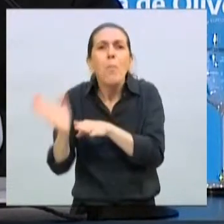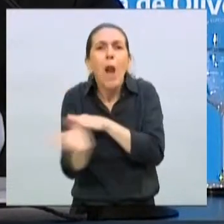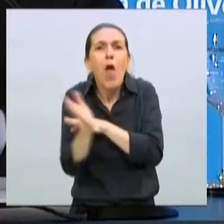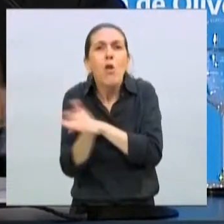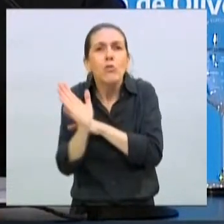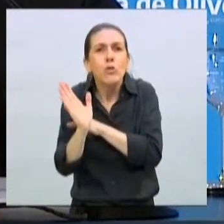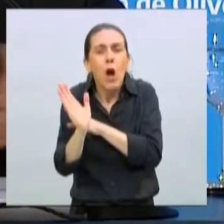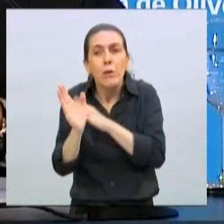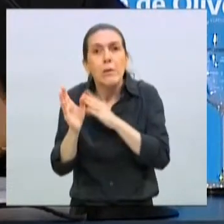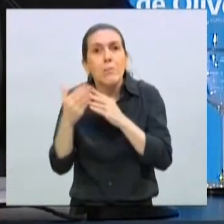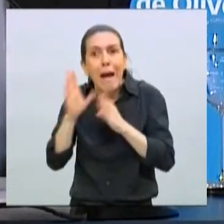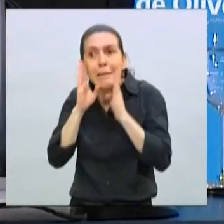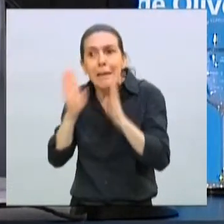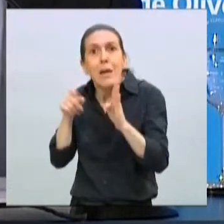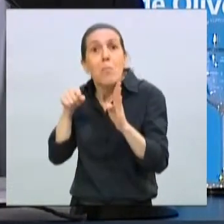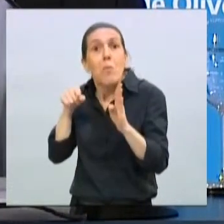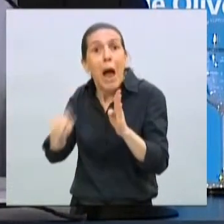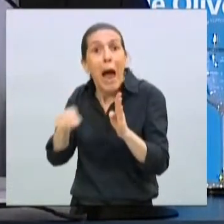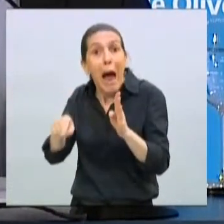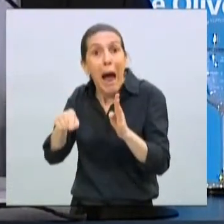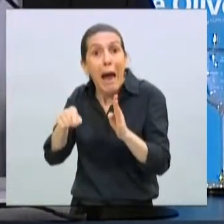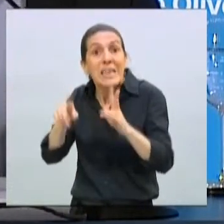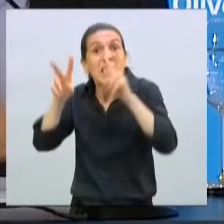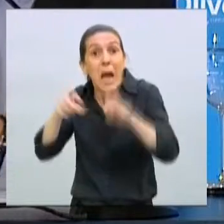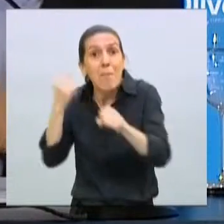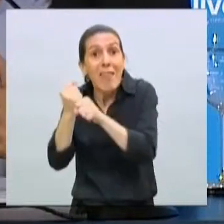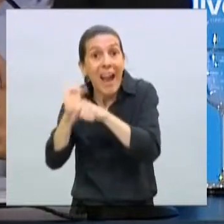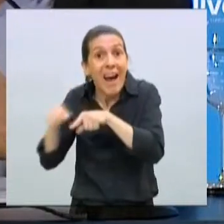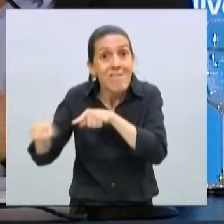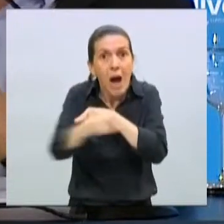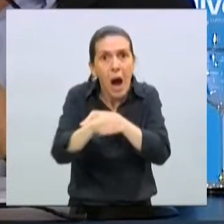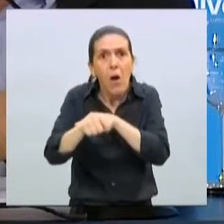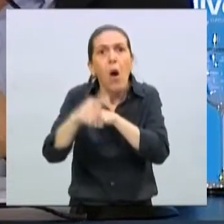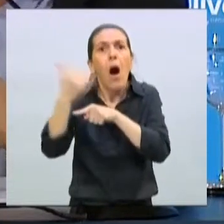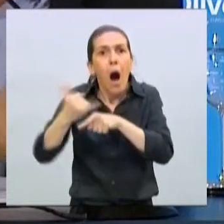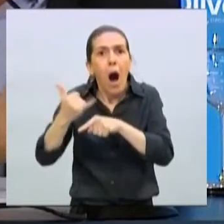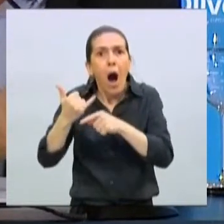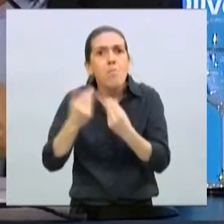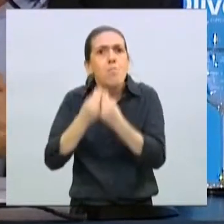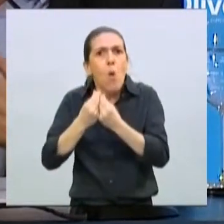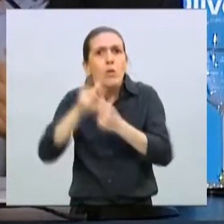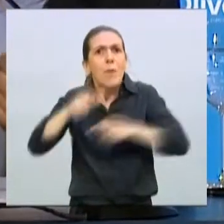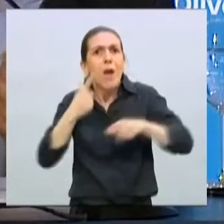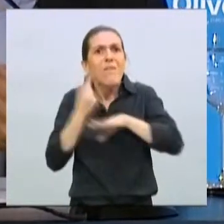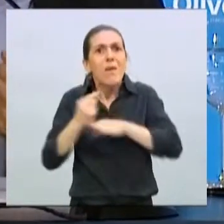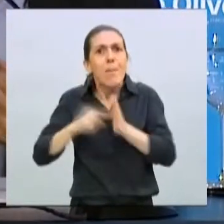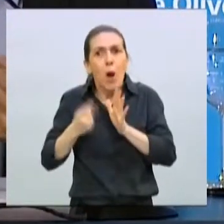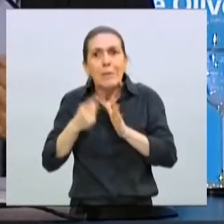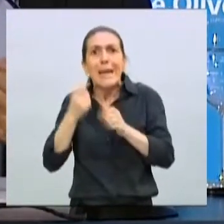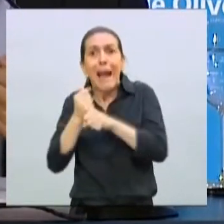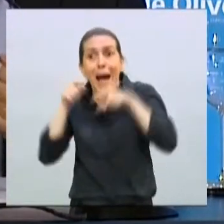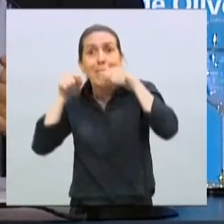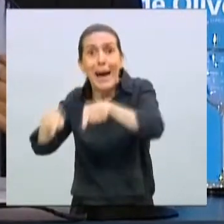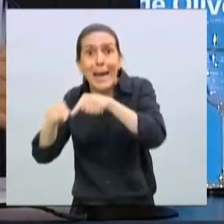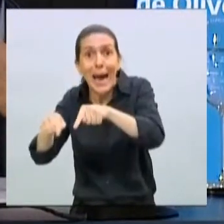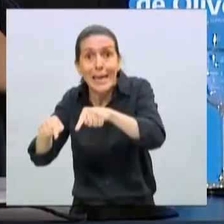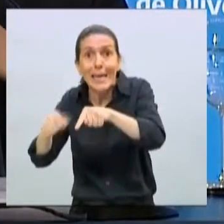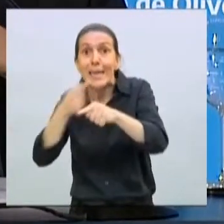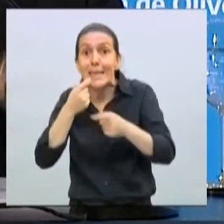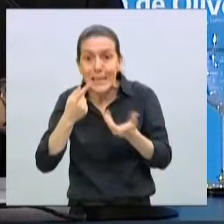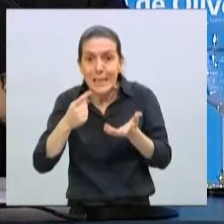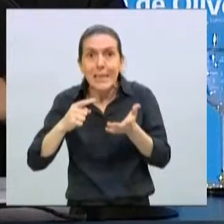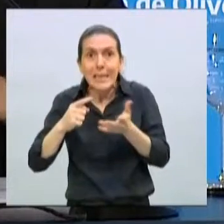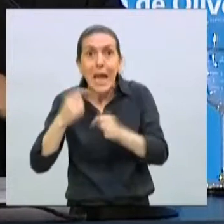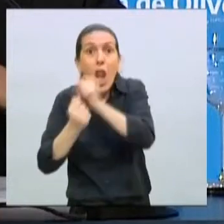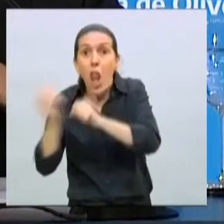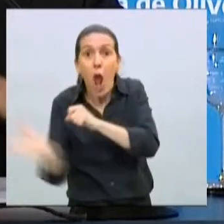Porque ahí se concentra buena parte de la producción del país y porque si se empieza a consumir y no produce la provincia de Buenos Aires,